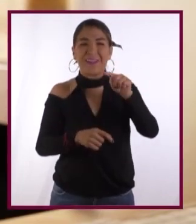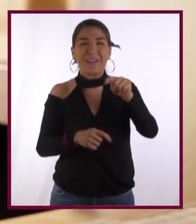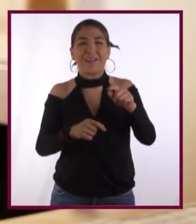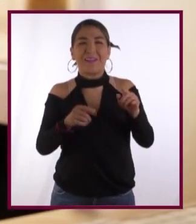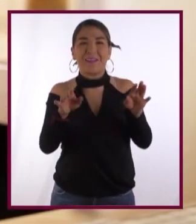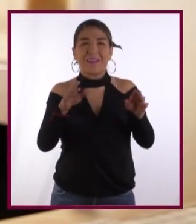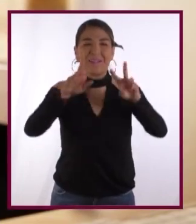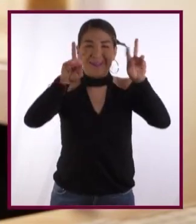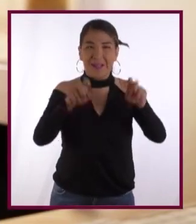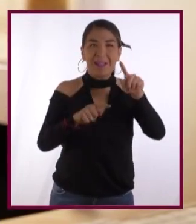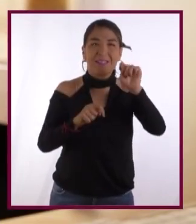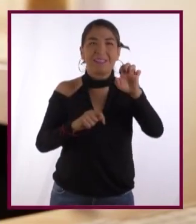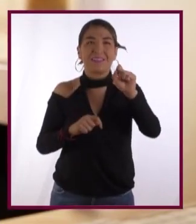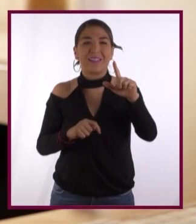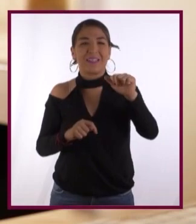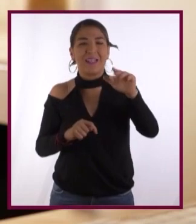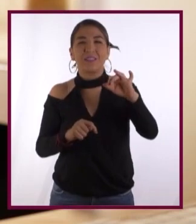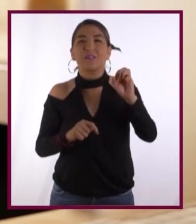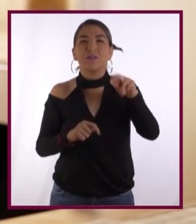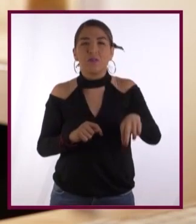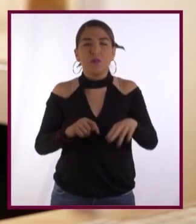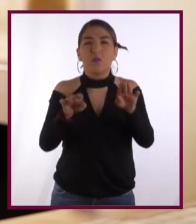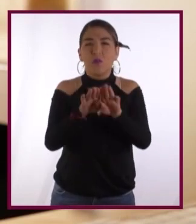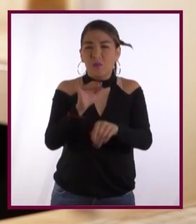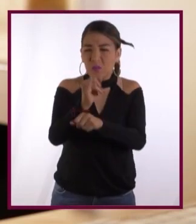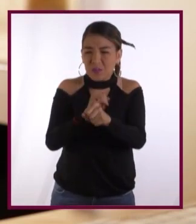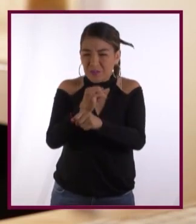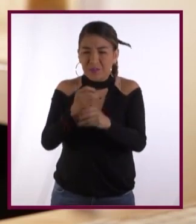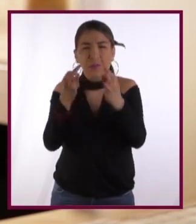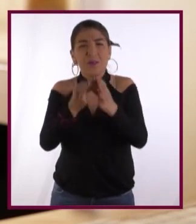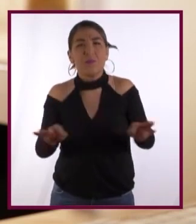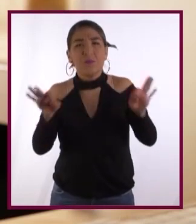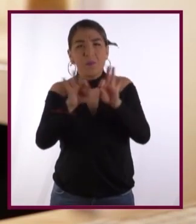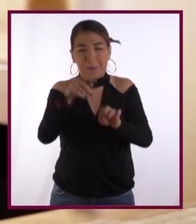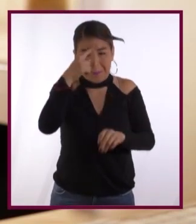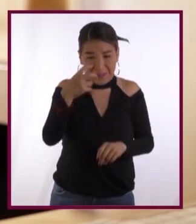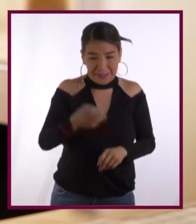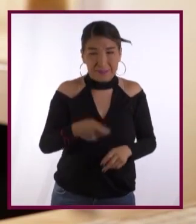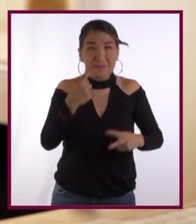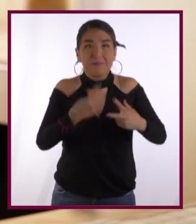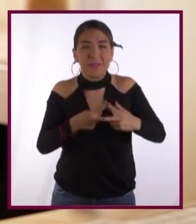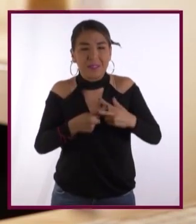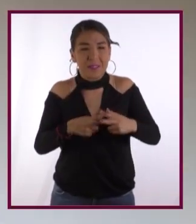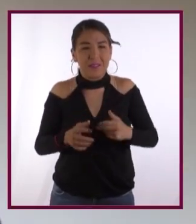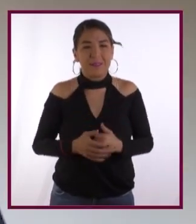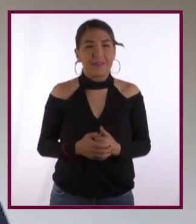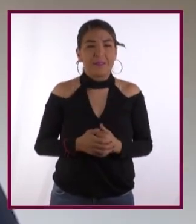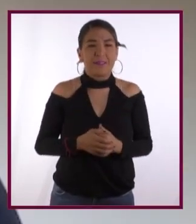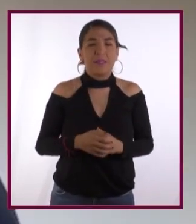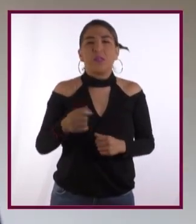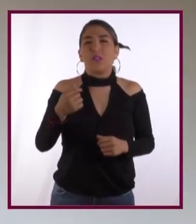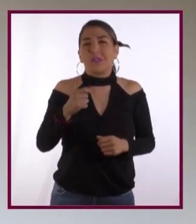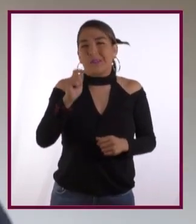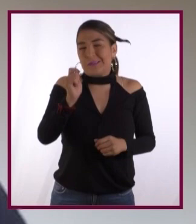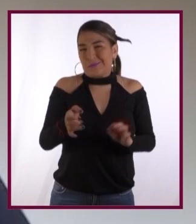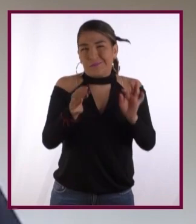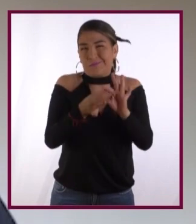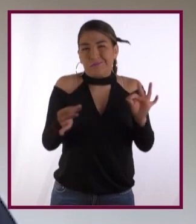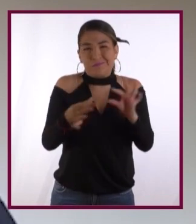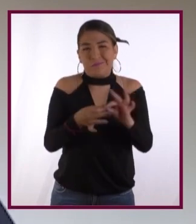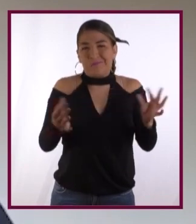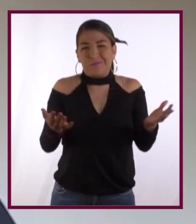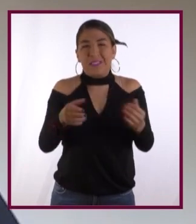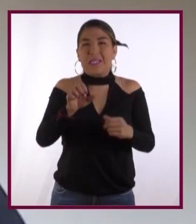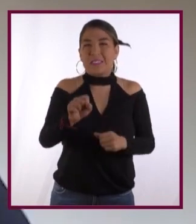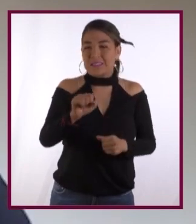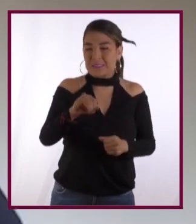las teselaciones hace que sea un elemento de estudio tan relevante en las matemáticas? En general yo diría